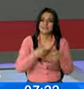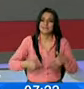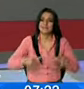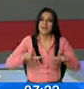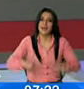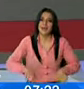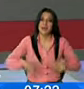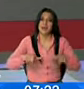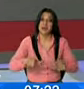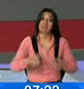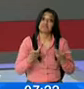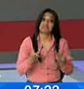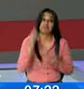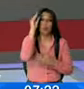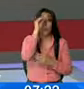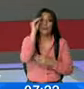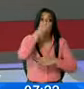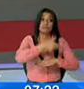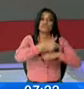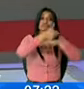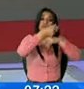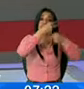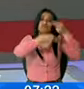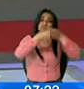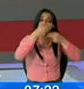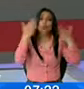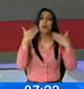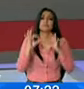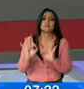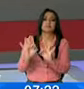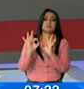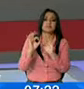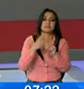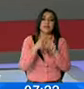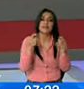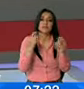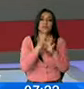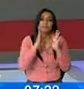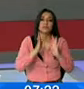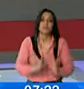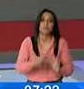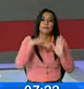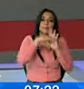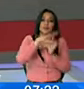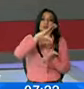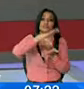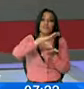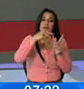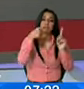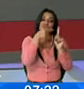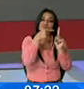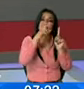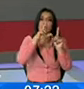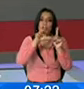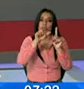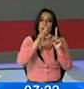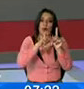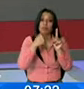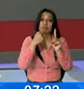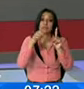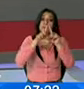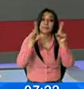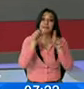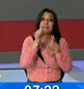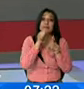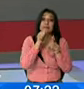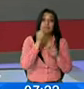son bien vistas por la Cámara de Comercio de Guayaquil. El exfuncionario del Banco Central, Leonardo Vicuña, afirmó que la inclusión de la empresa privada en la